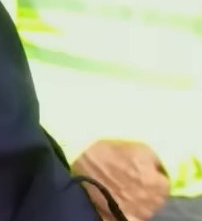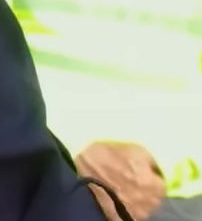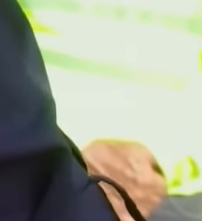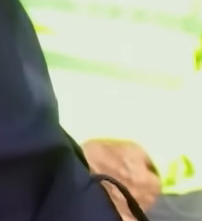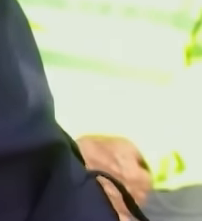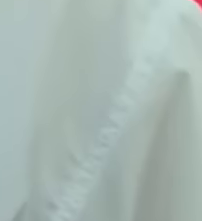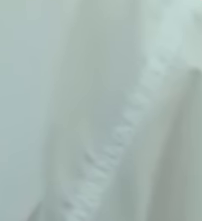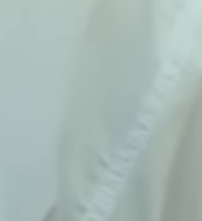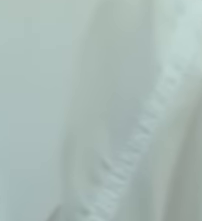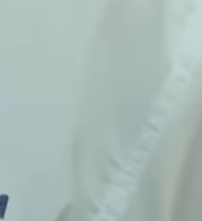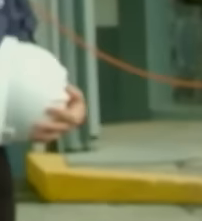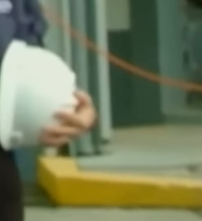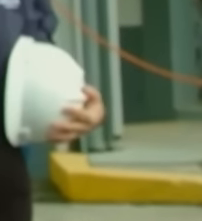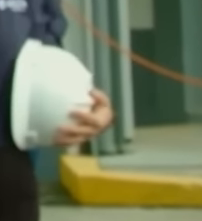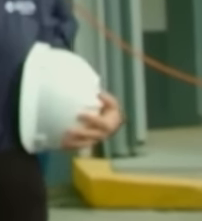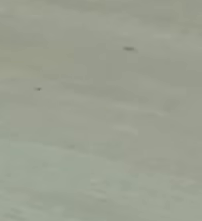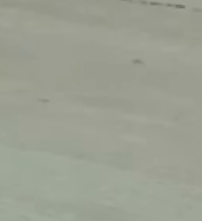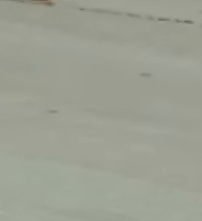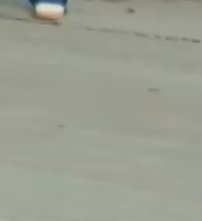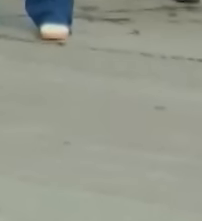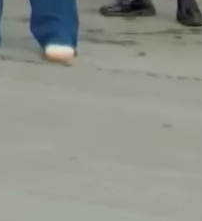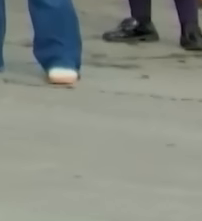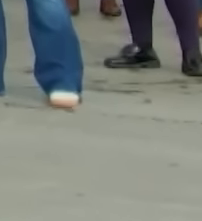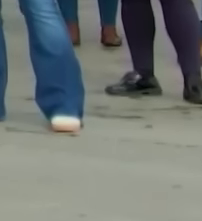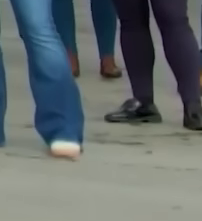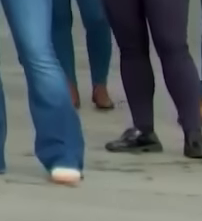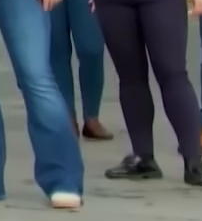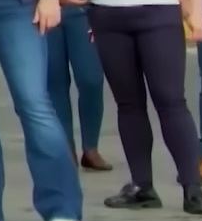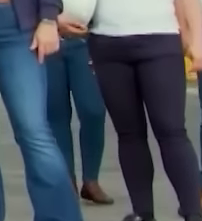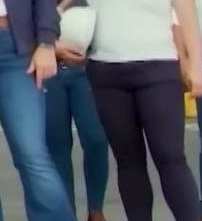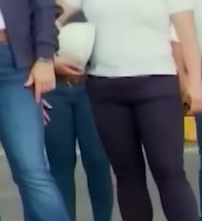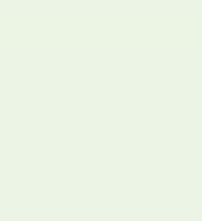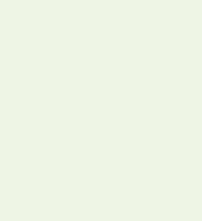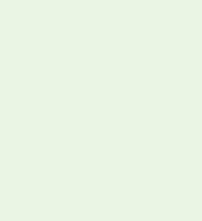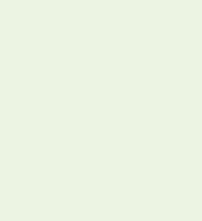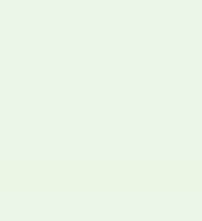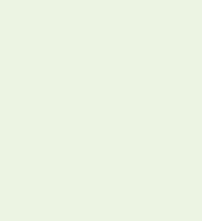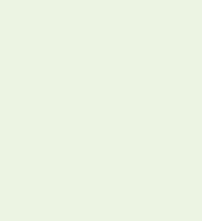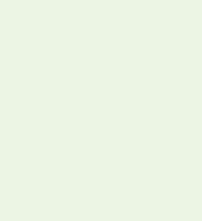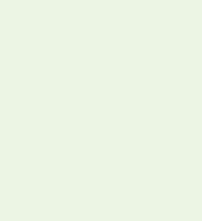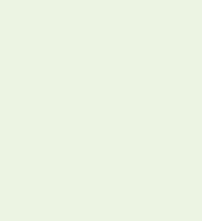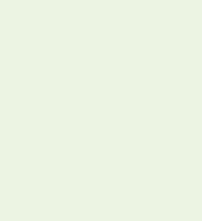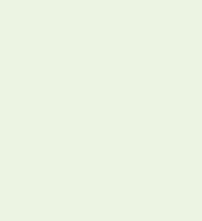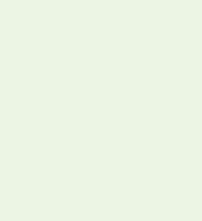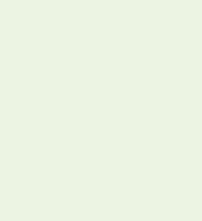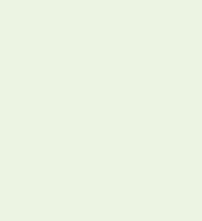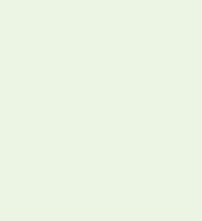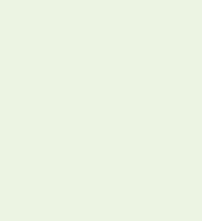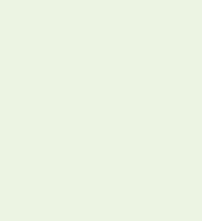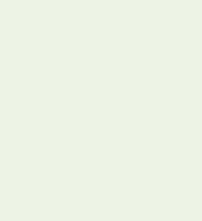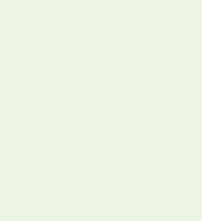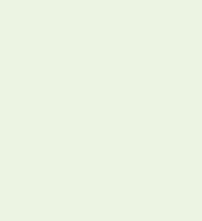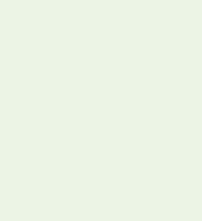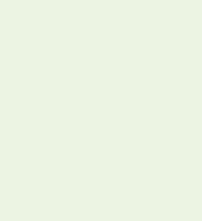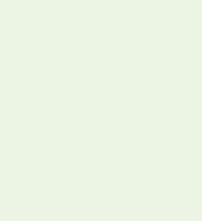holsing construyendo Costa Rica con voz presentó el